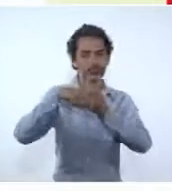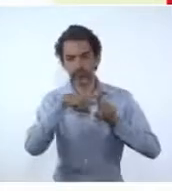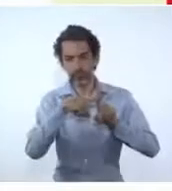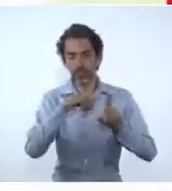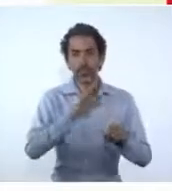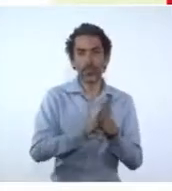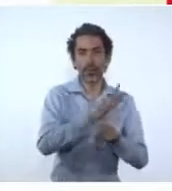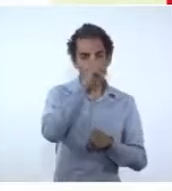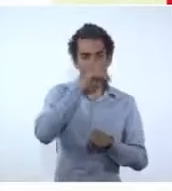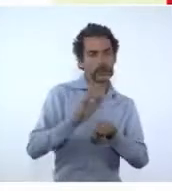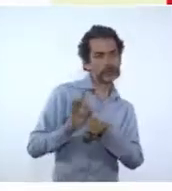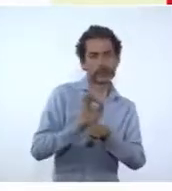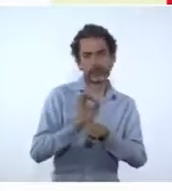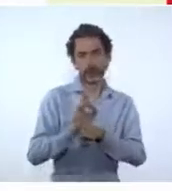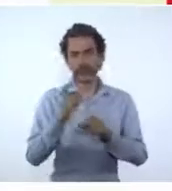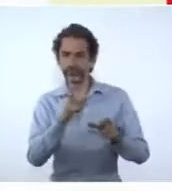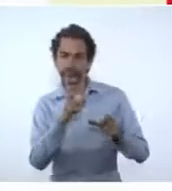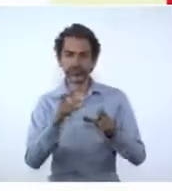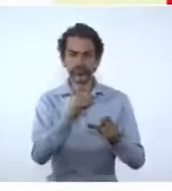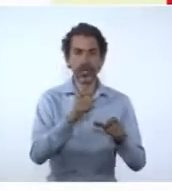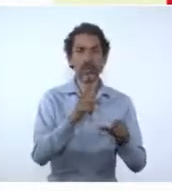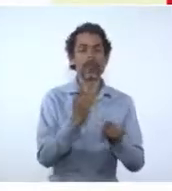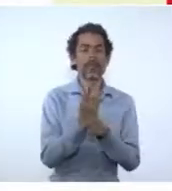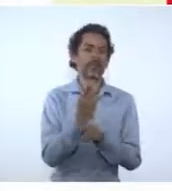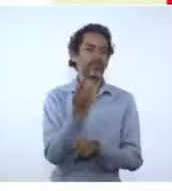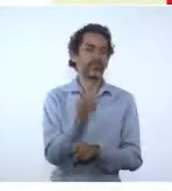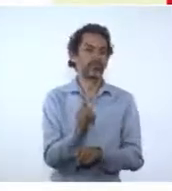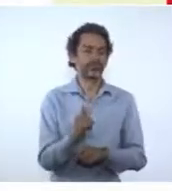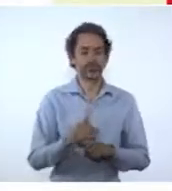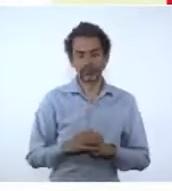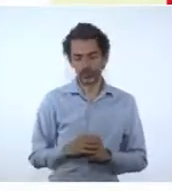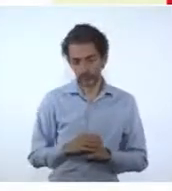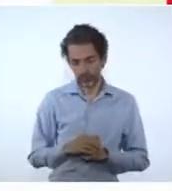pequeños ajustes en la mayor parte de los casos.